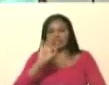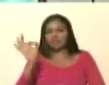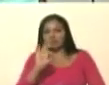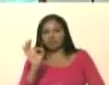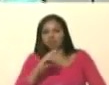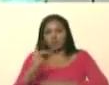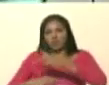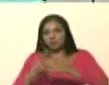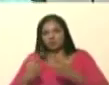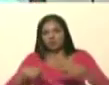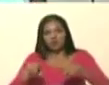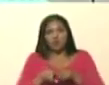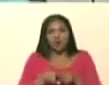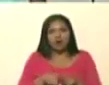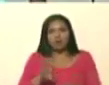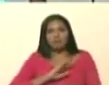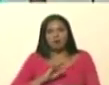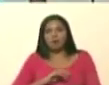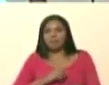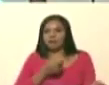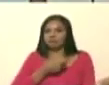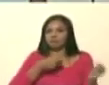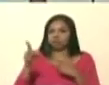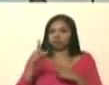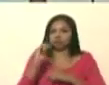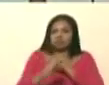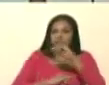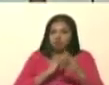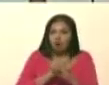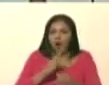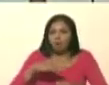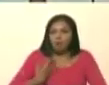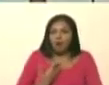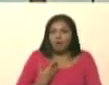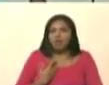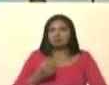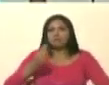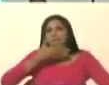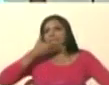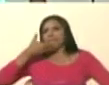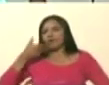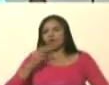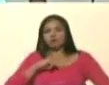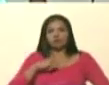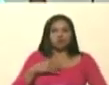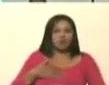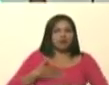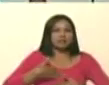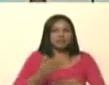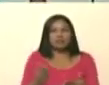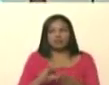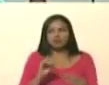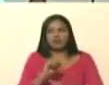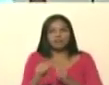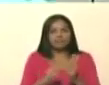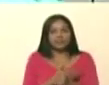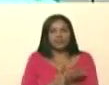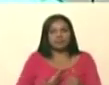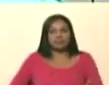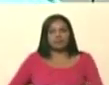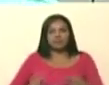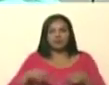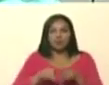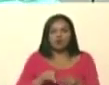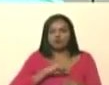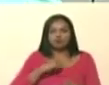su producción para el exterior mejor es una vocación que hay que garantizar señora vicepresidente que